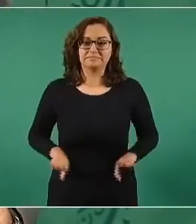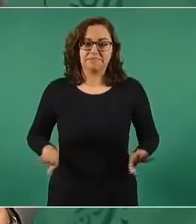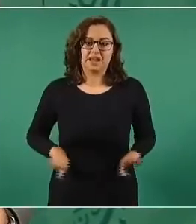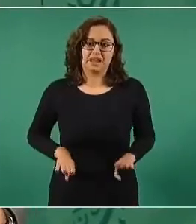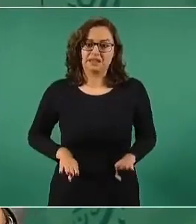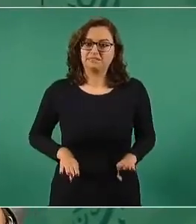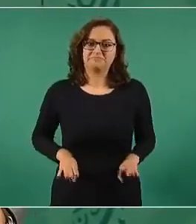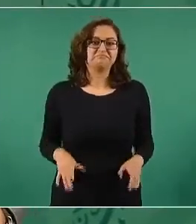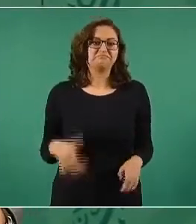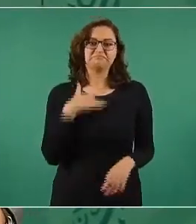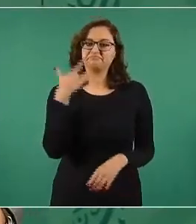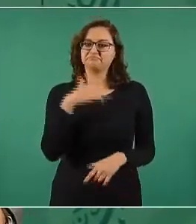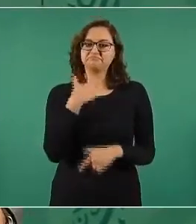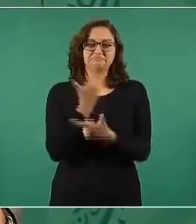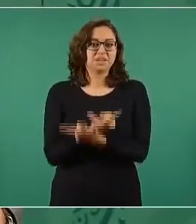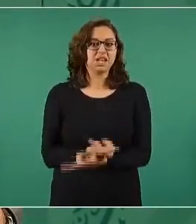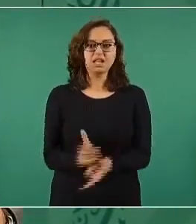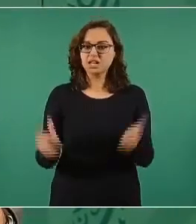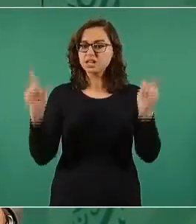libre,